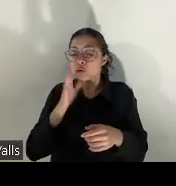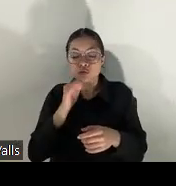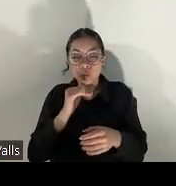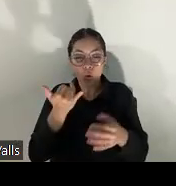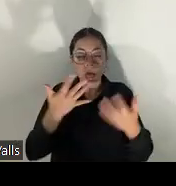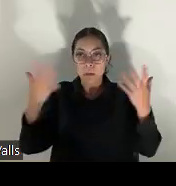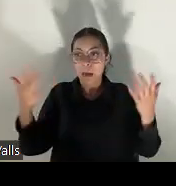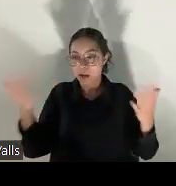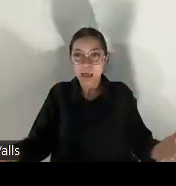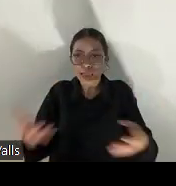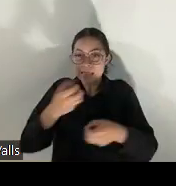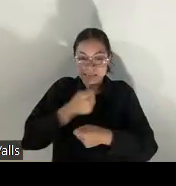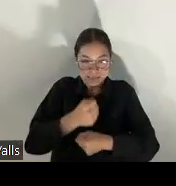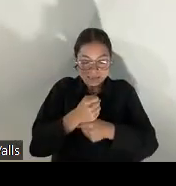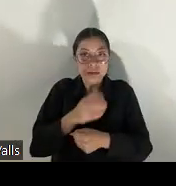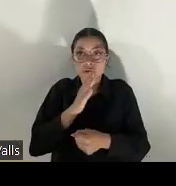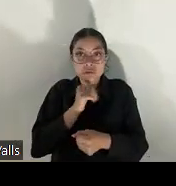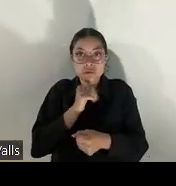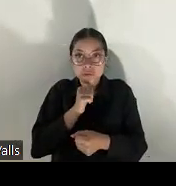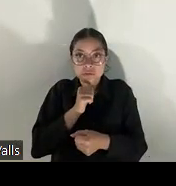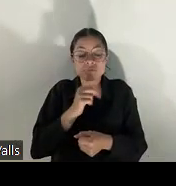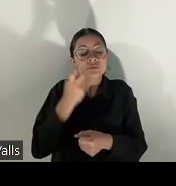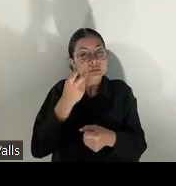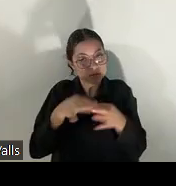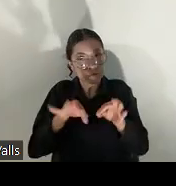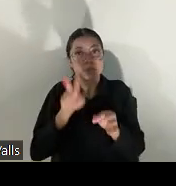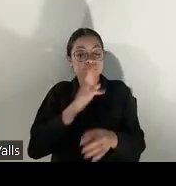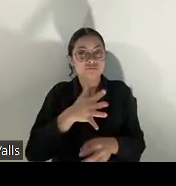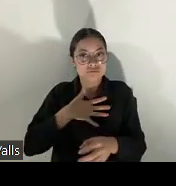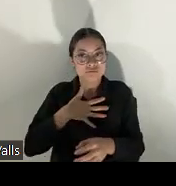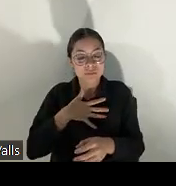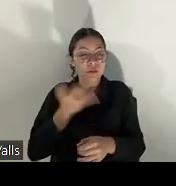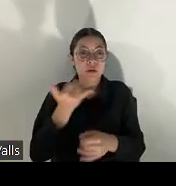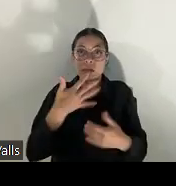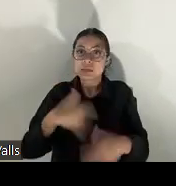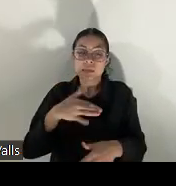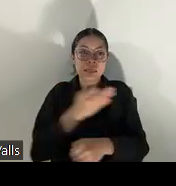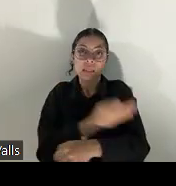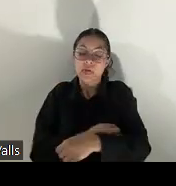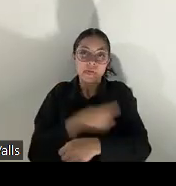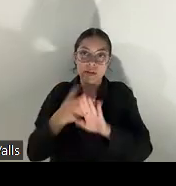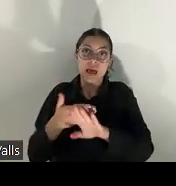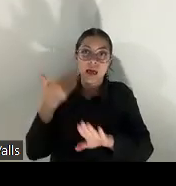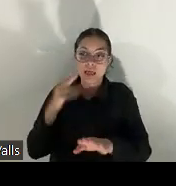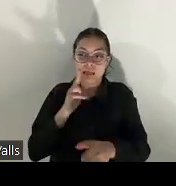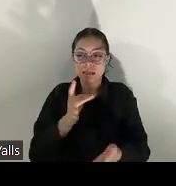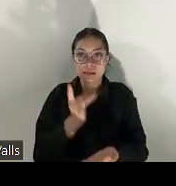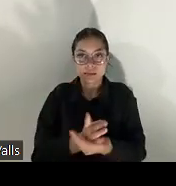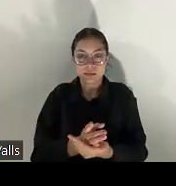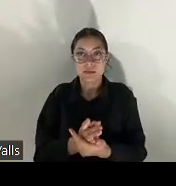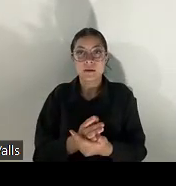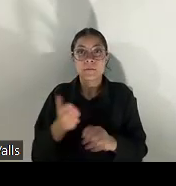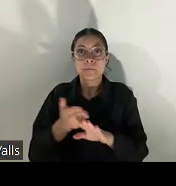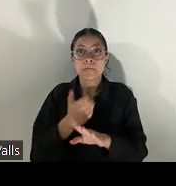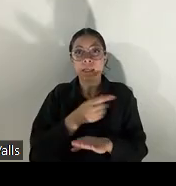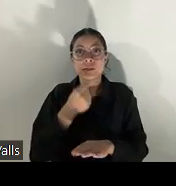tomarlo entre los 4 o 5 meses, nos debe de llamar la atención y ya vamos tarde. Ya desde antes nos deberíamos de haber dado cuenta que probablemente era un niño